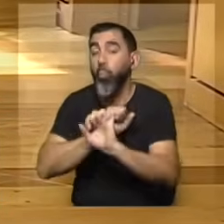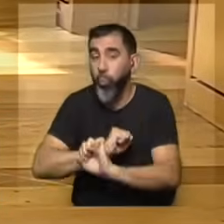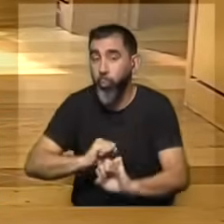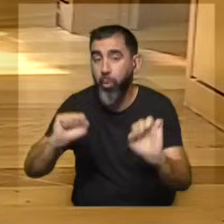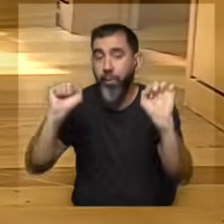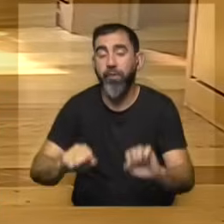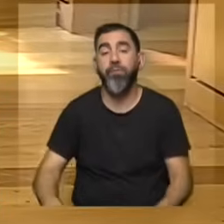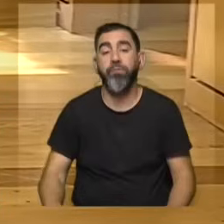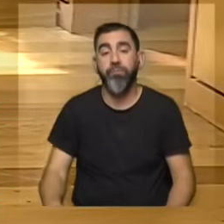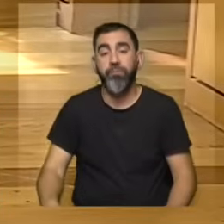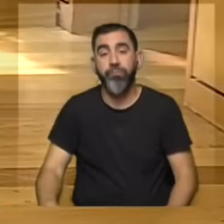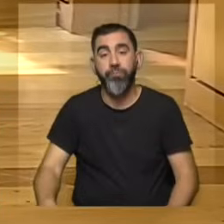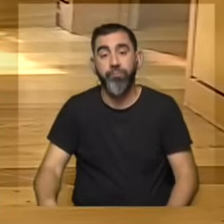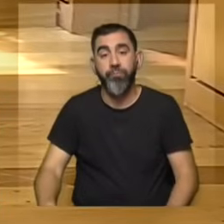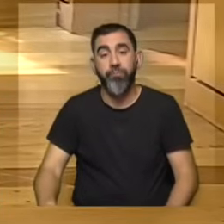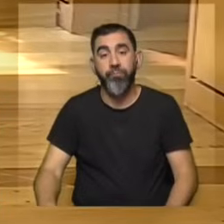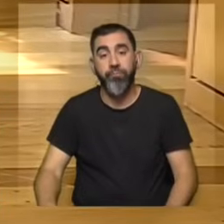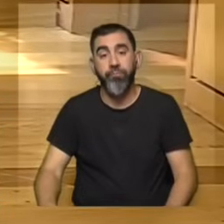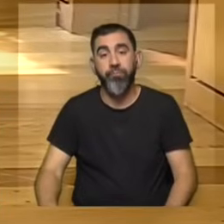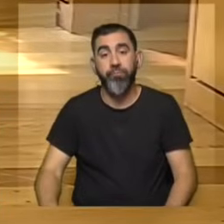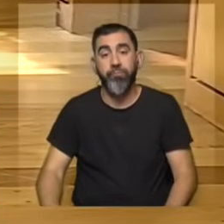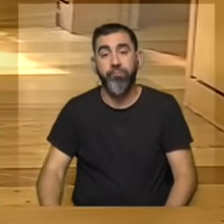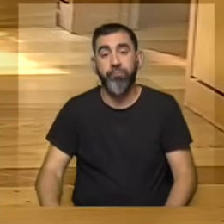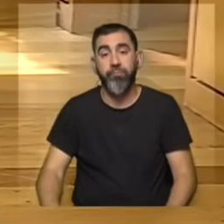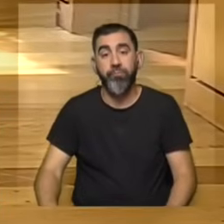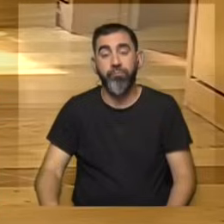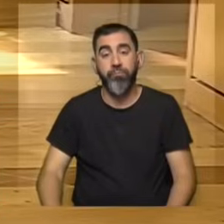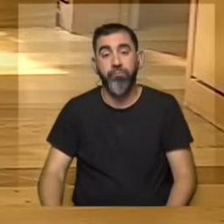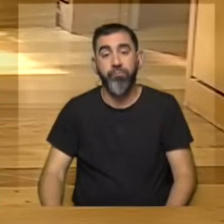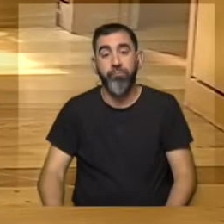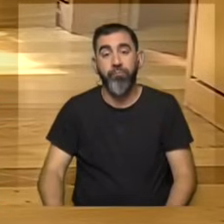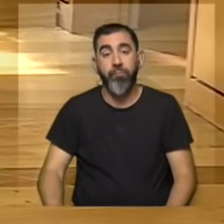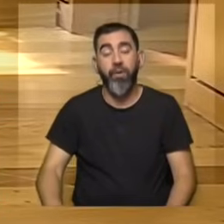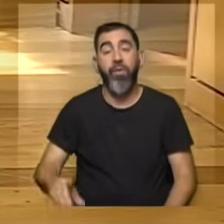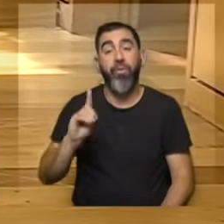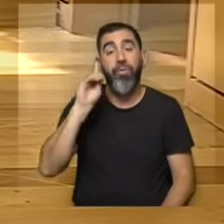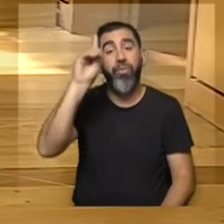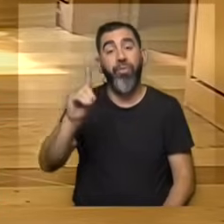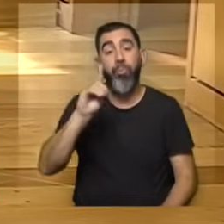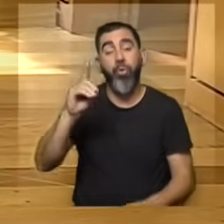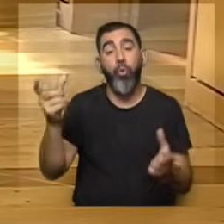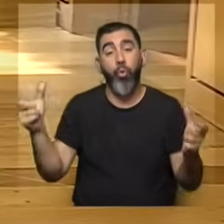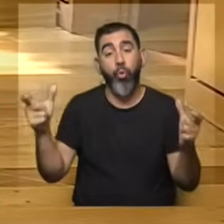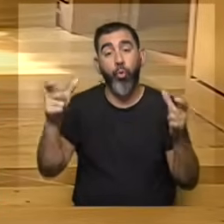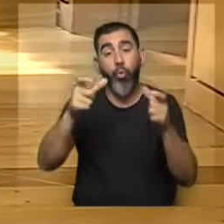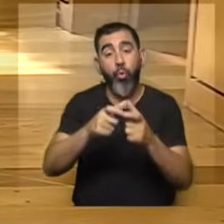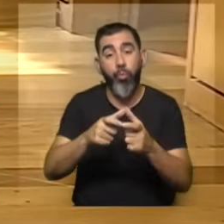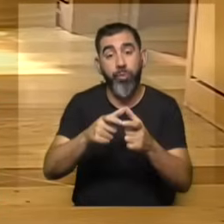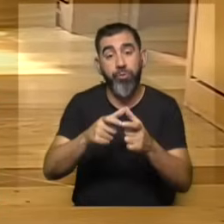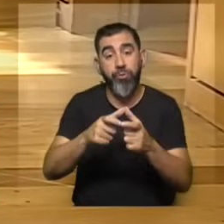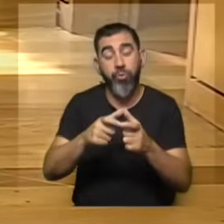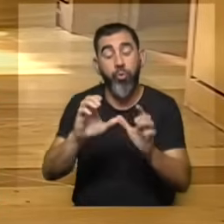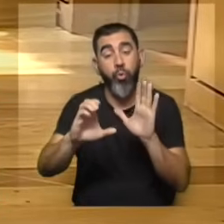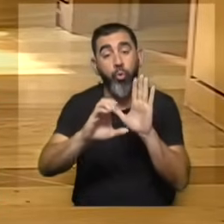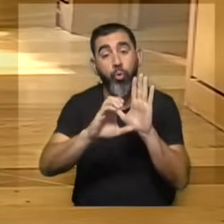latente sobre este proyecto por su parte en la cámara de diputados la comisión de